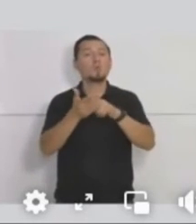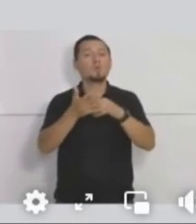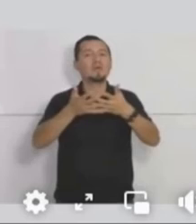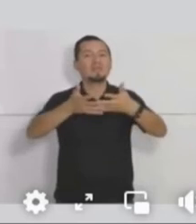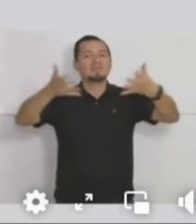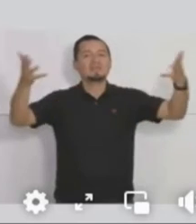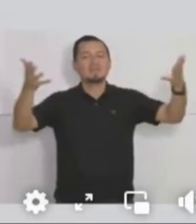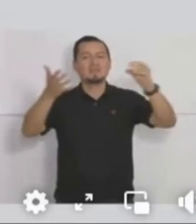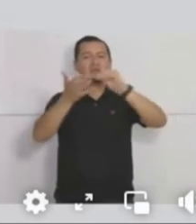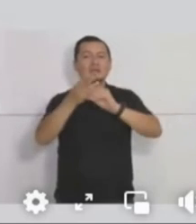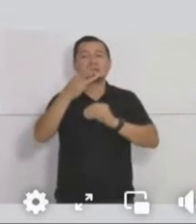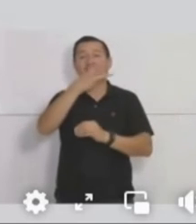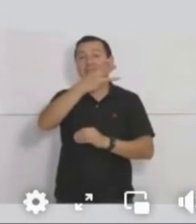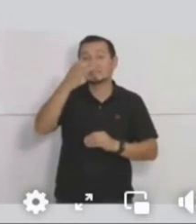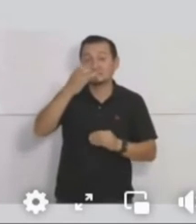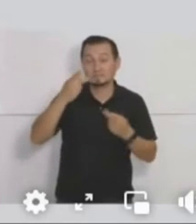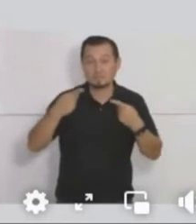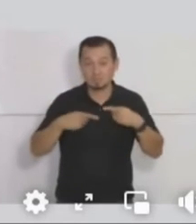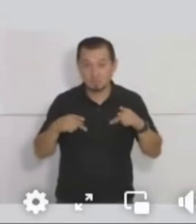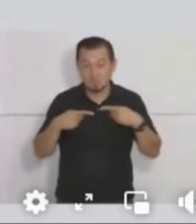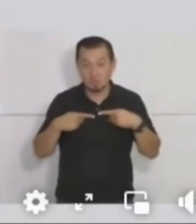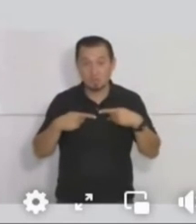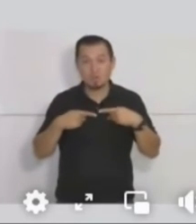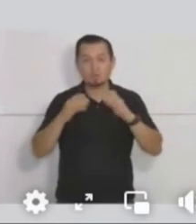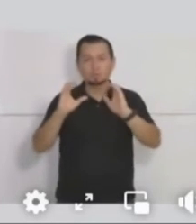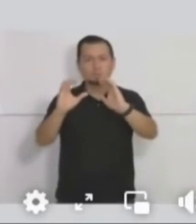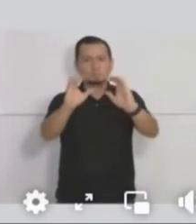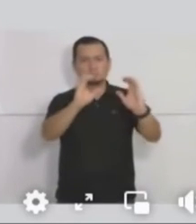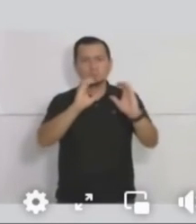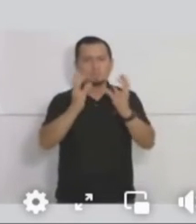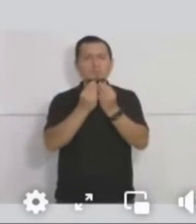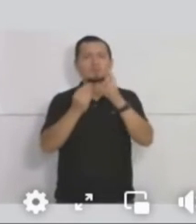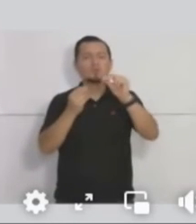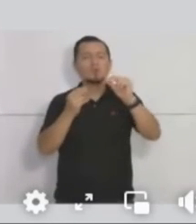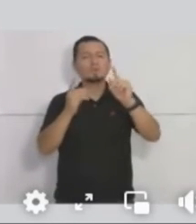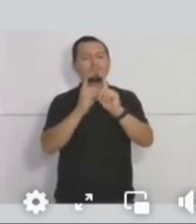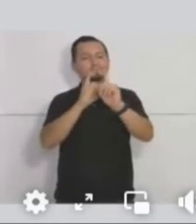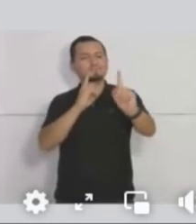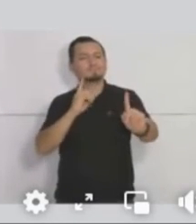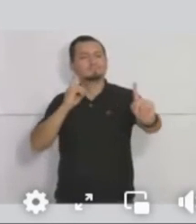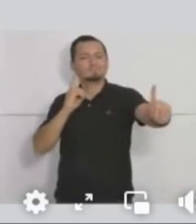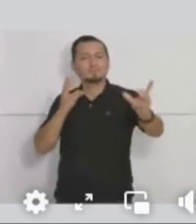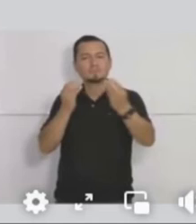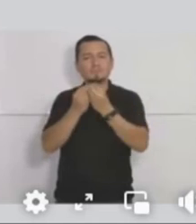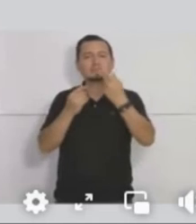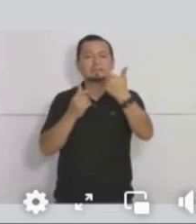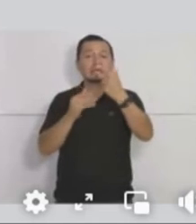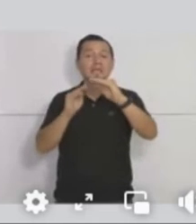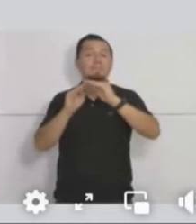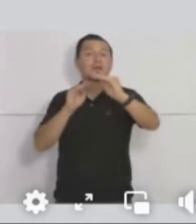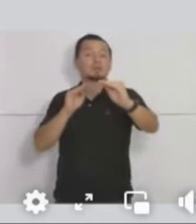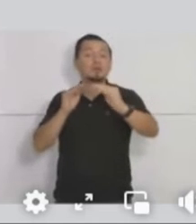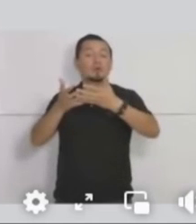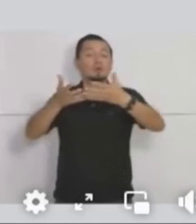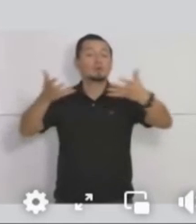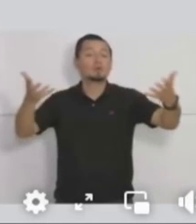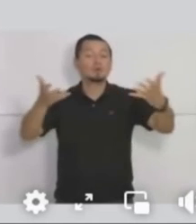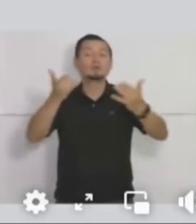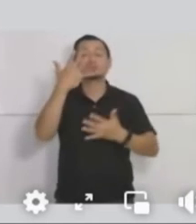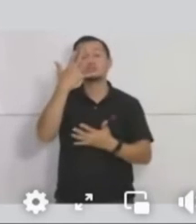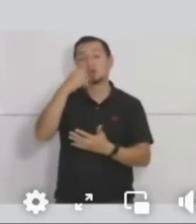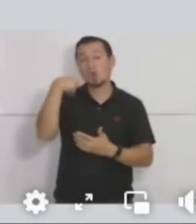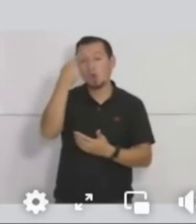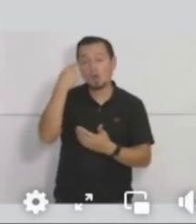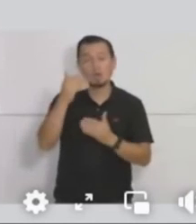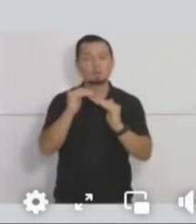espacios abiertos con 300 personas, cuidando la densidad de una persona por cada 7 metros y con máximo